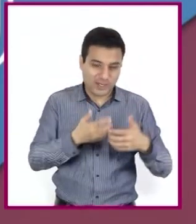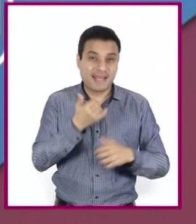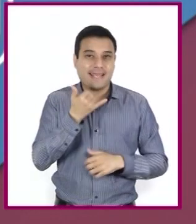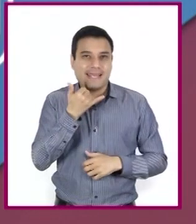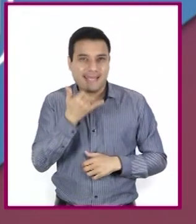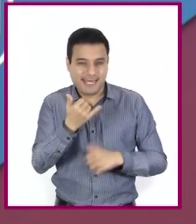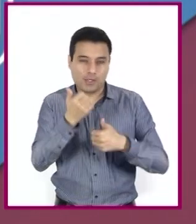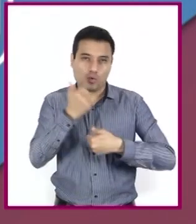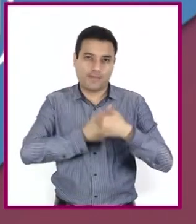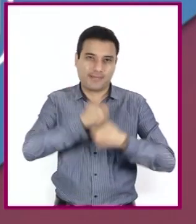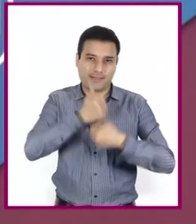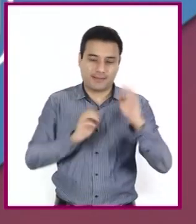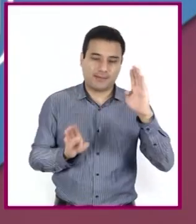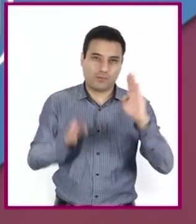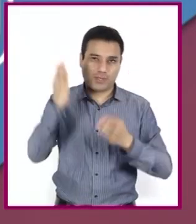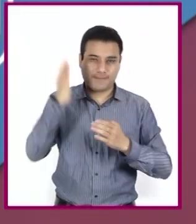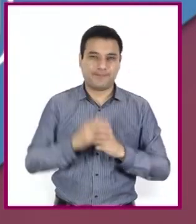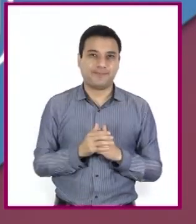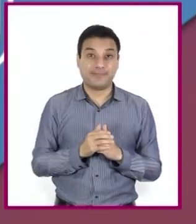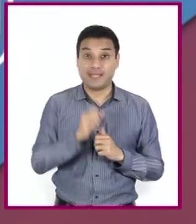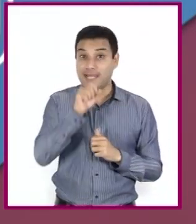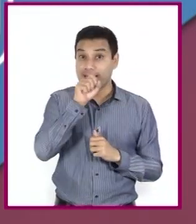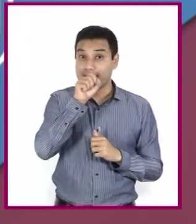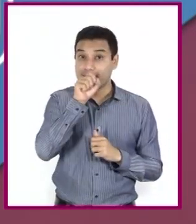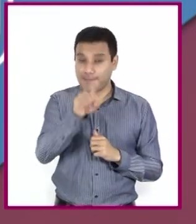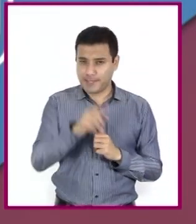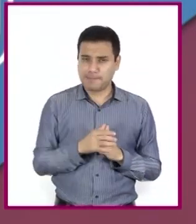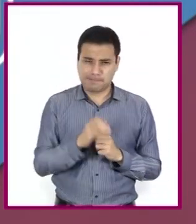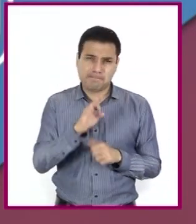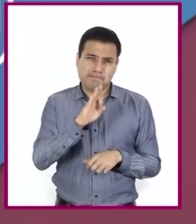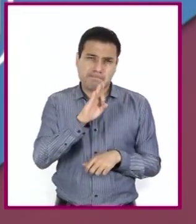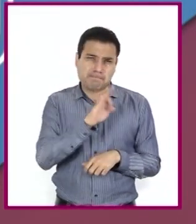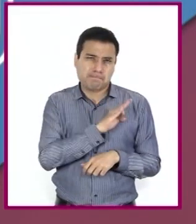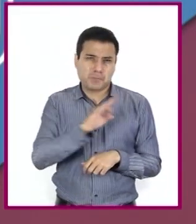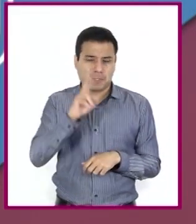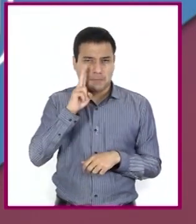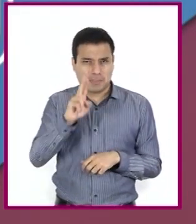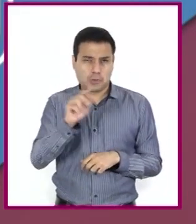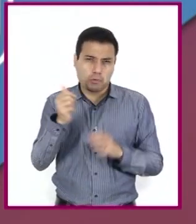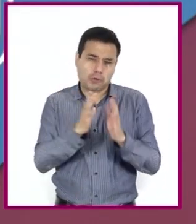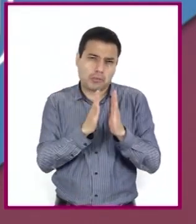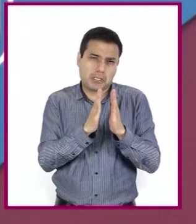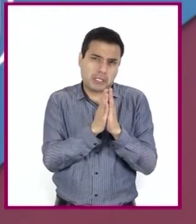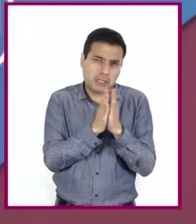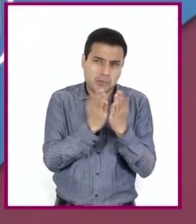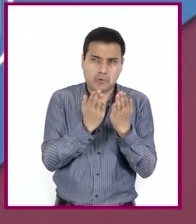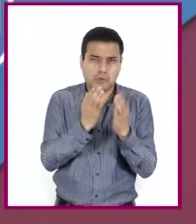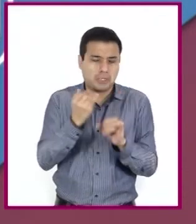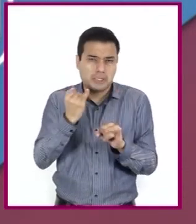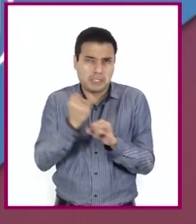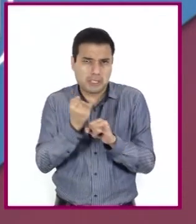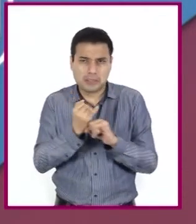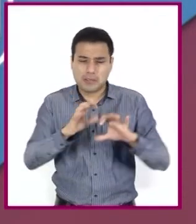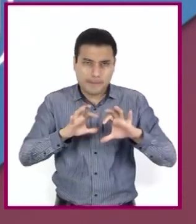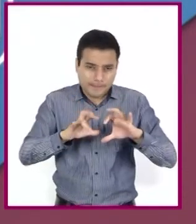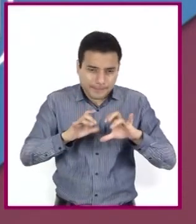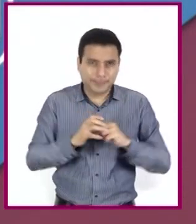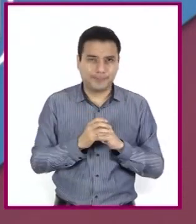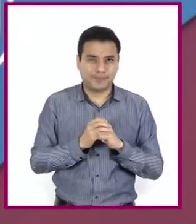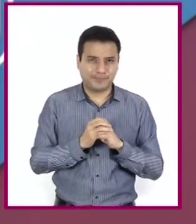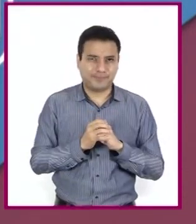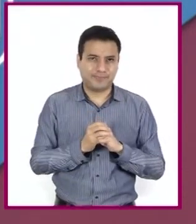Competencia Mundial. También podrán consultar otras fuentes bibliográficas, digitales